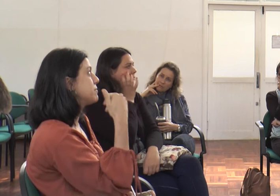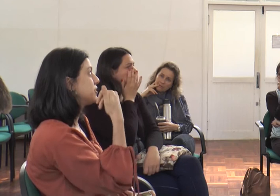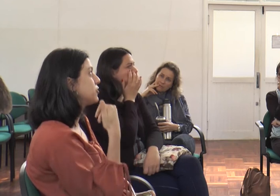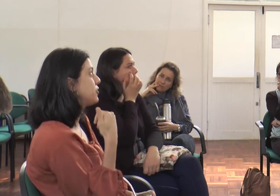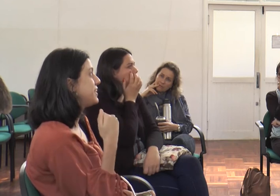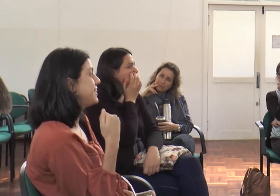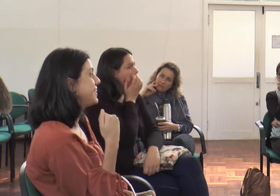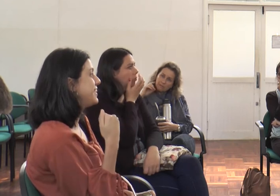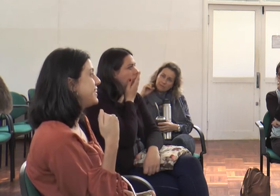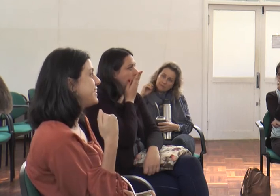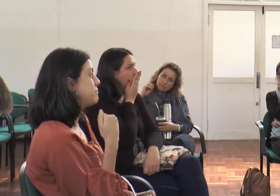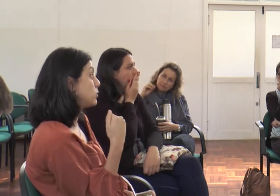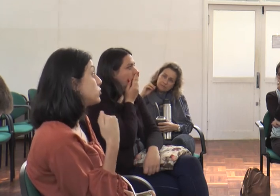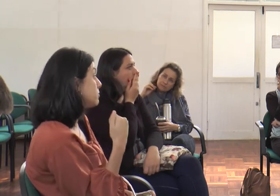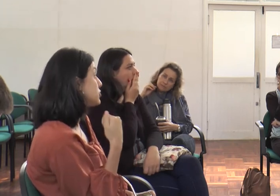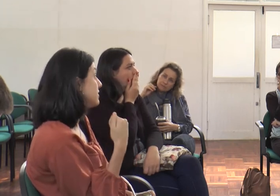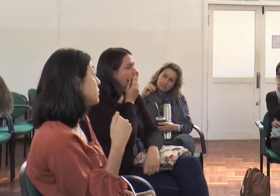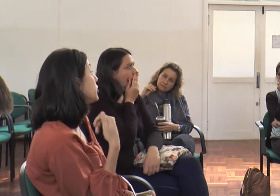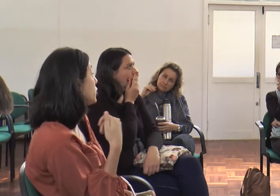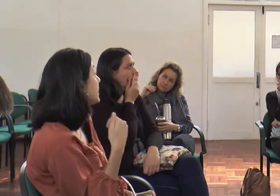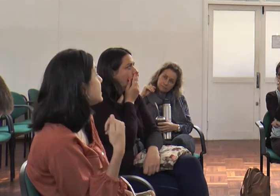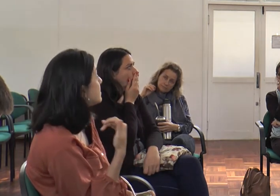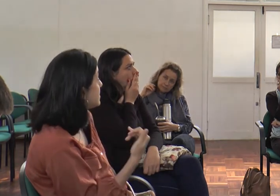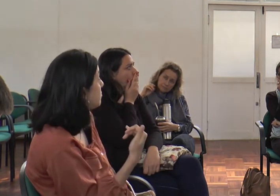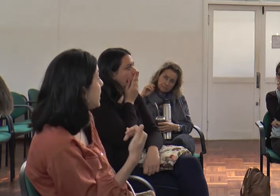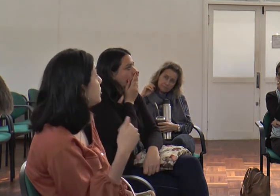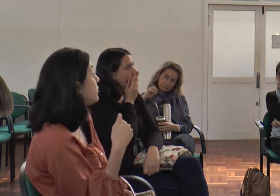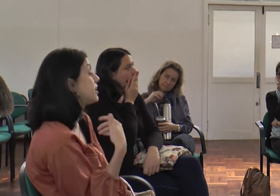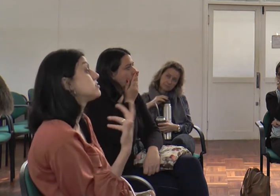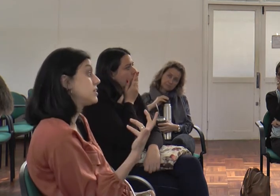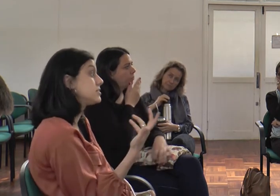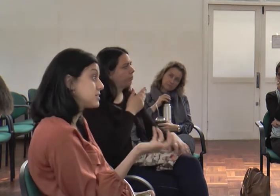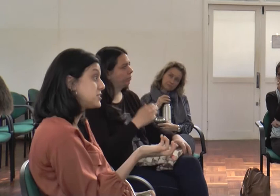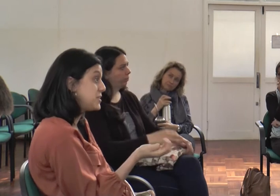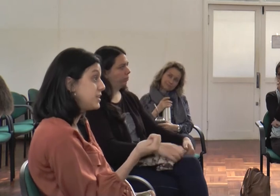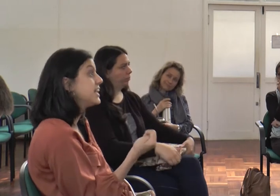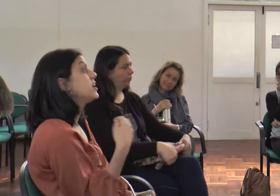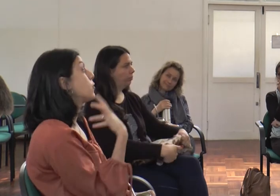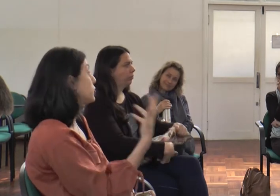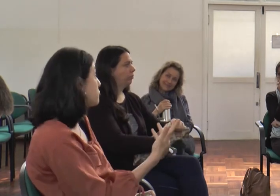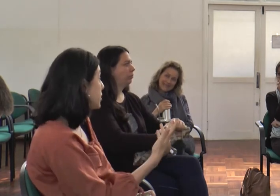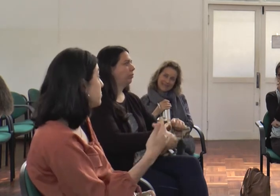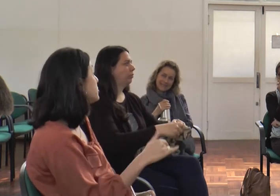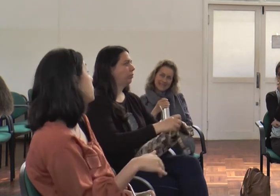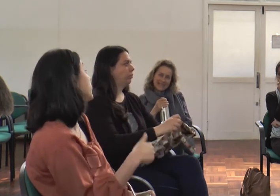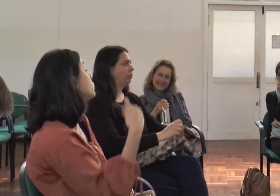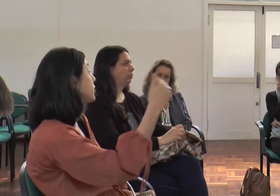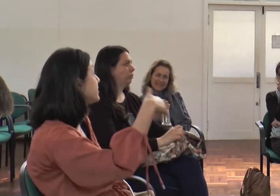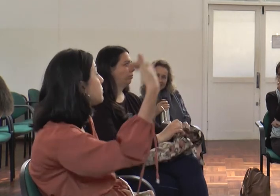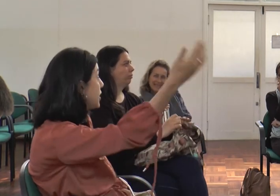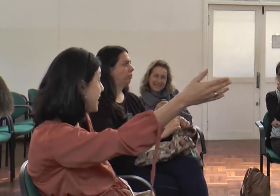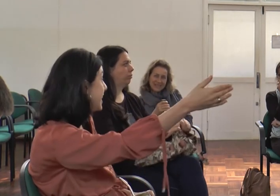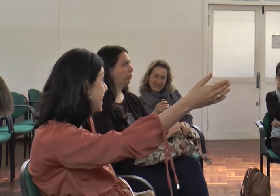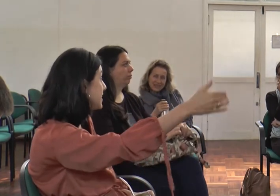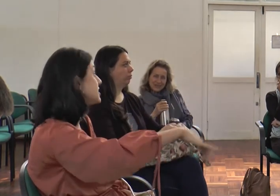qué departamento, y le preguntamos antes, bueno, ¿el hotel es accesible? Y nos dijeron, sí, es accesible. Cuando fuimos, bueno, tuvo